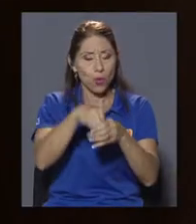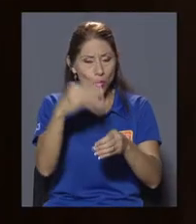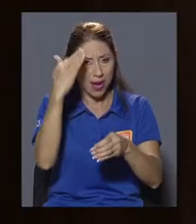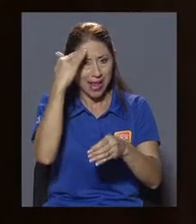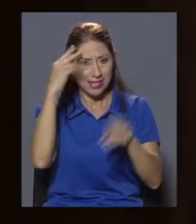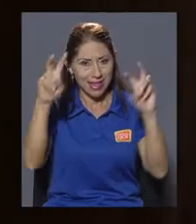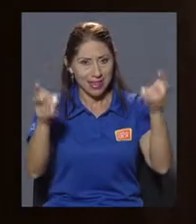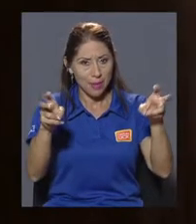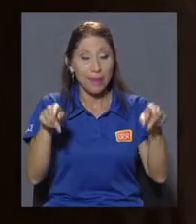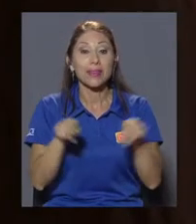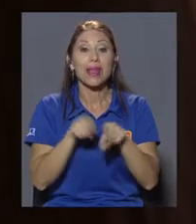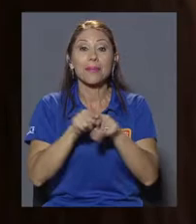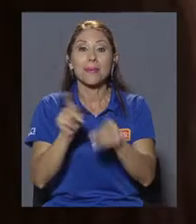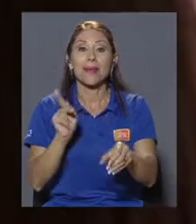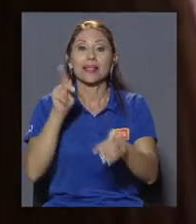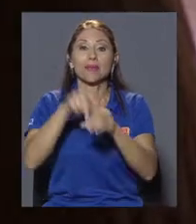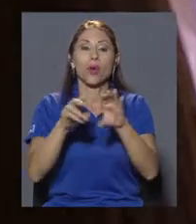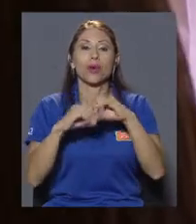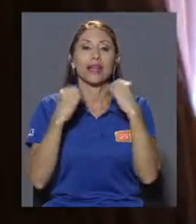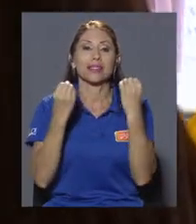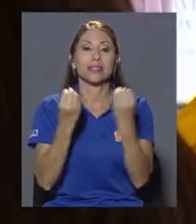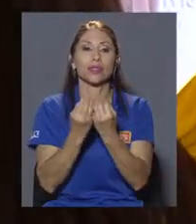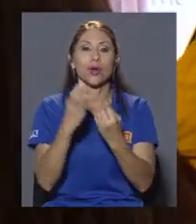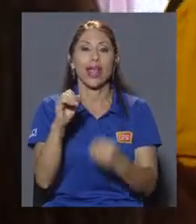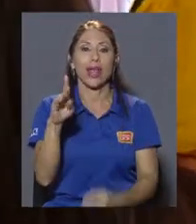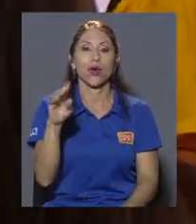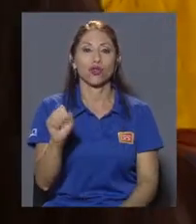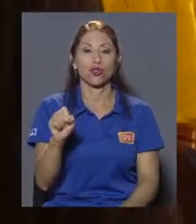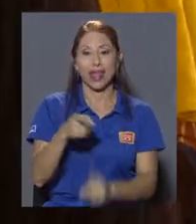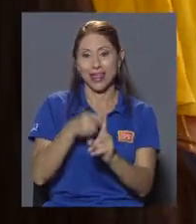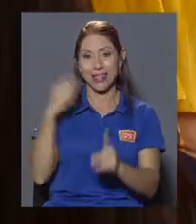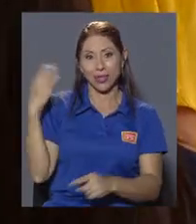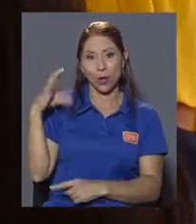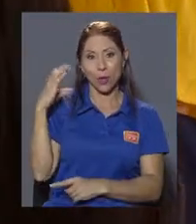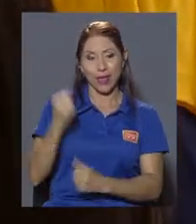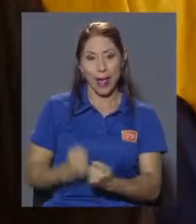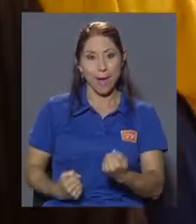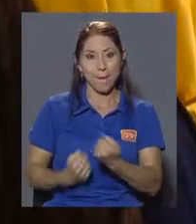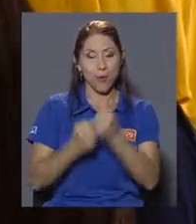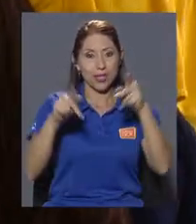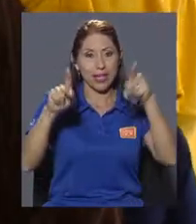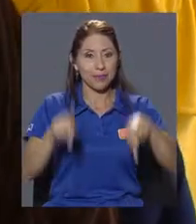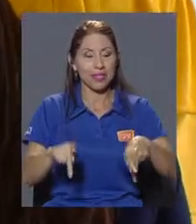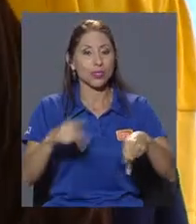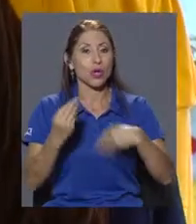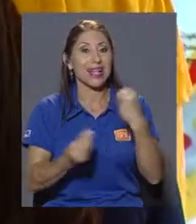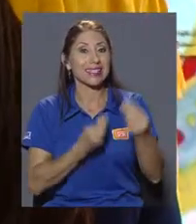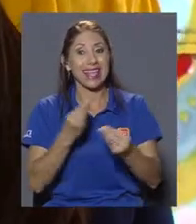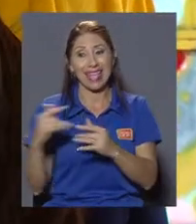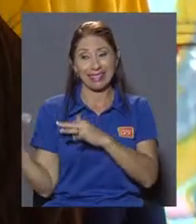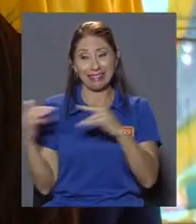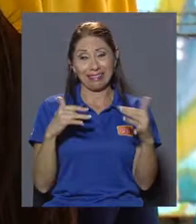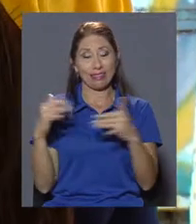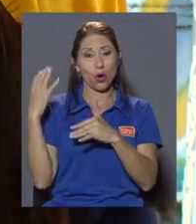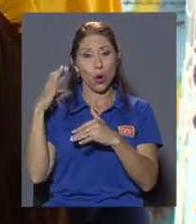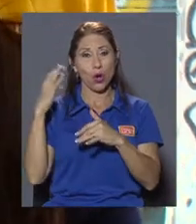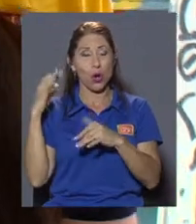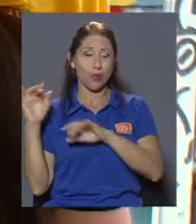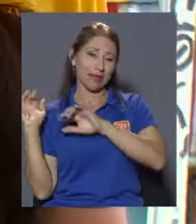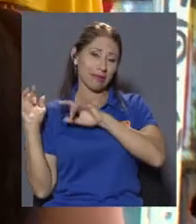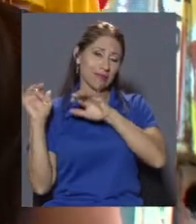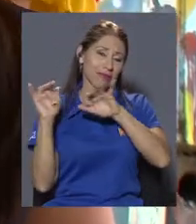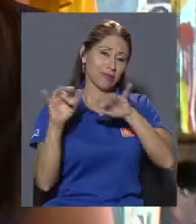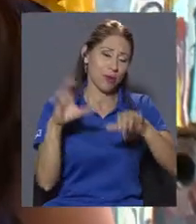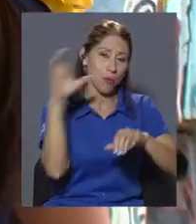En la actividad participó también la organización Ecos de Colombia, que apoya a las víctimas desplazadas por el conflicto armado colombiano que